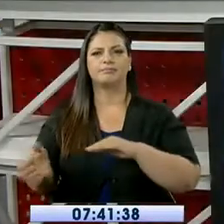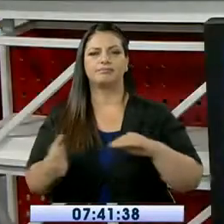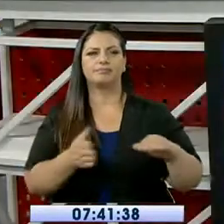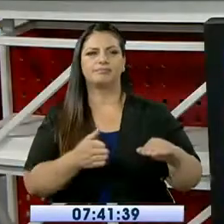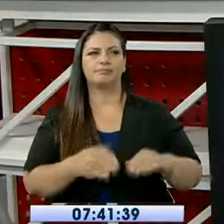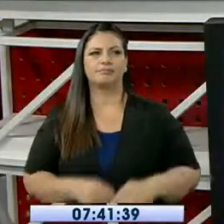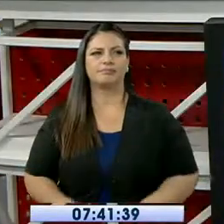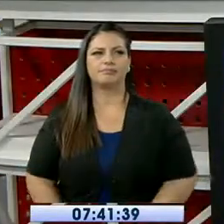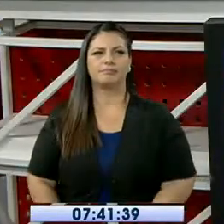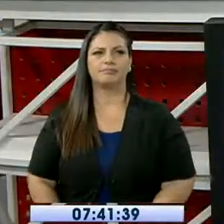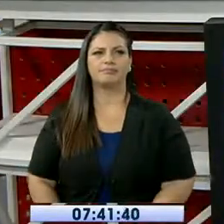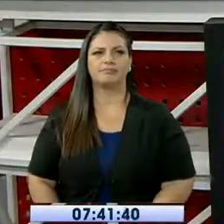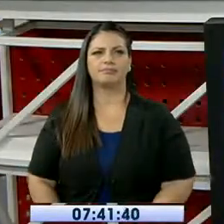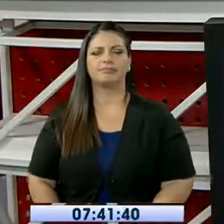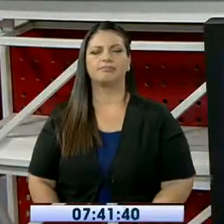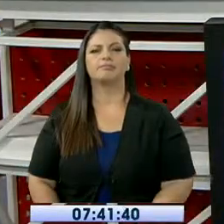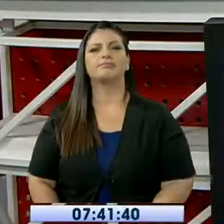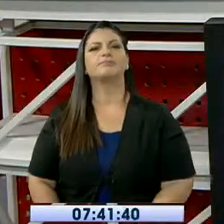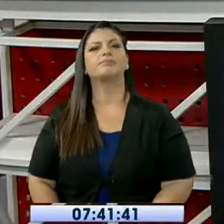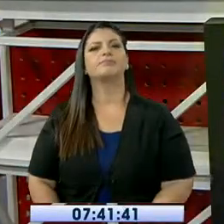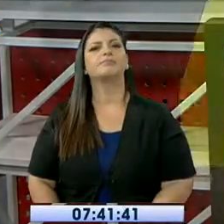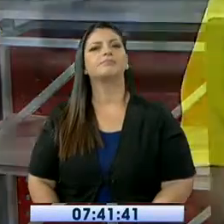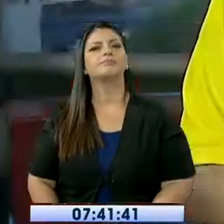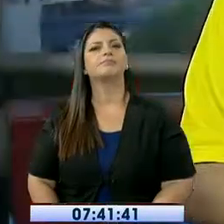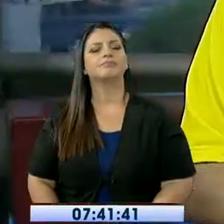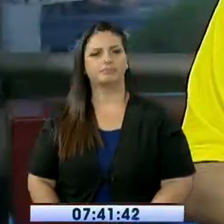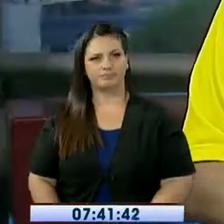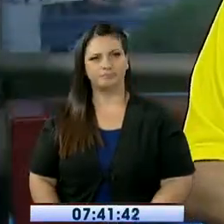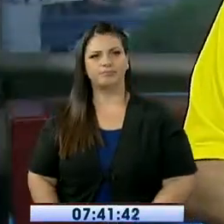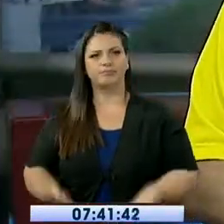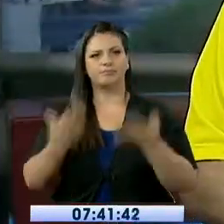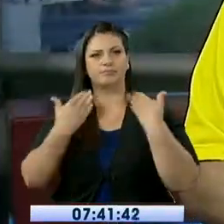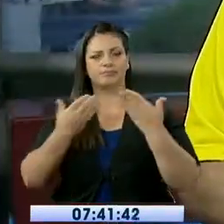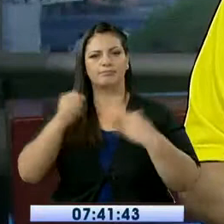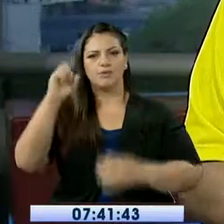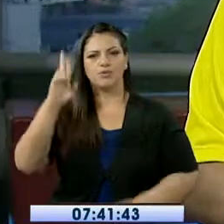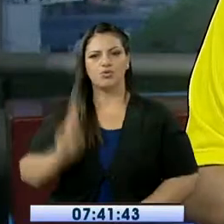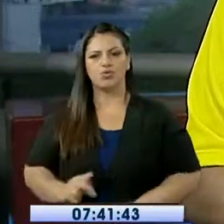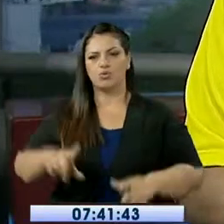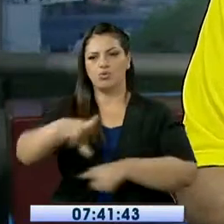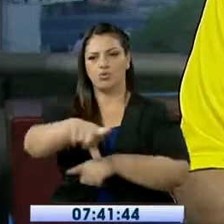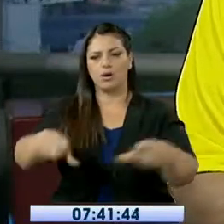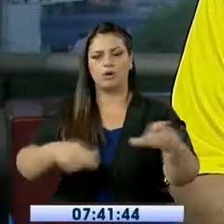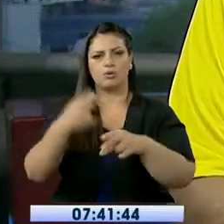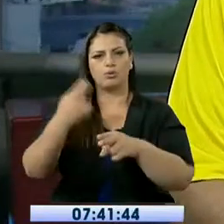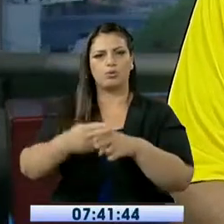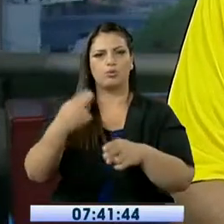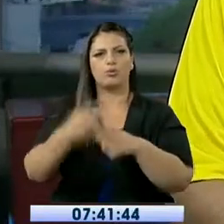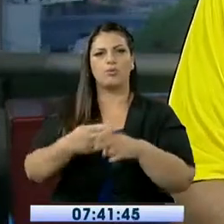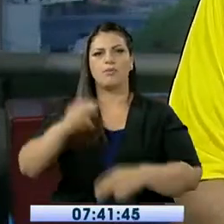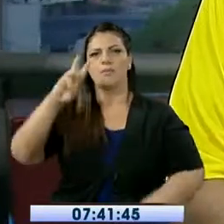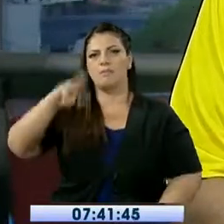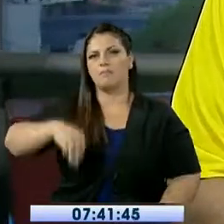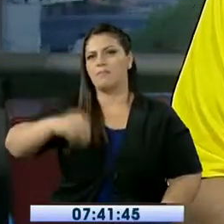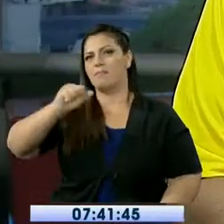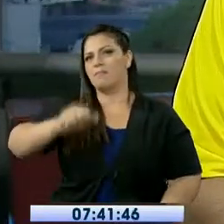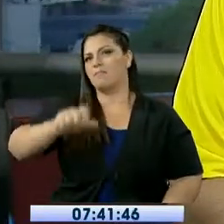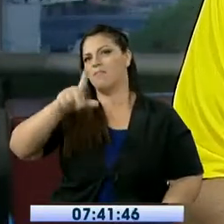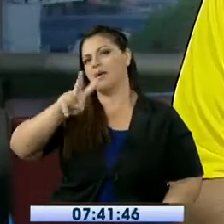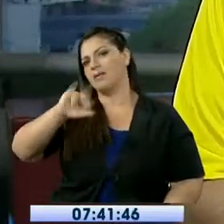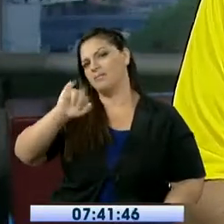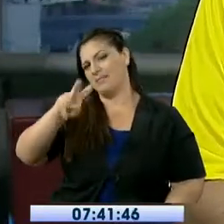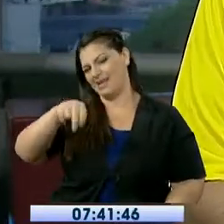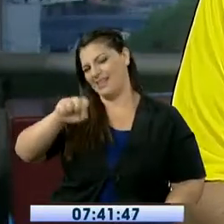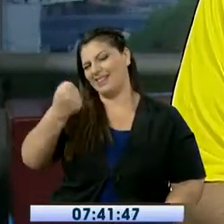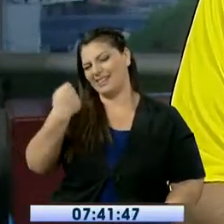cooperativa Esmeraldas Libre del sector de las Malvinas, al sur de Guayaquil, aseguran que se han incrementado los robos y la venta de droga